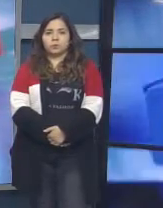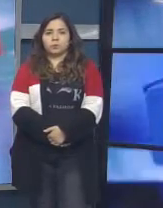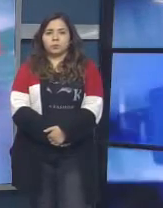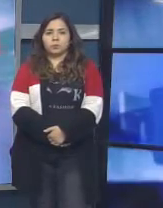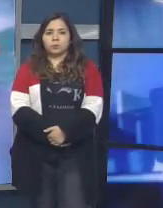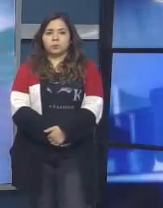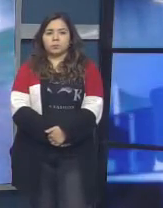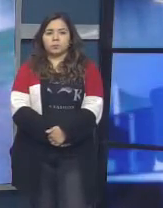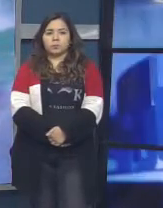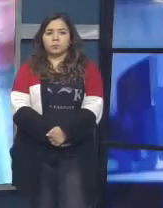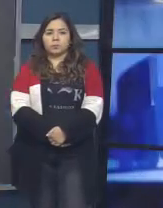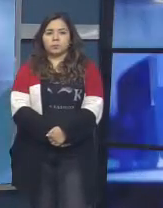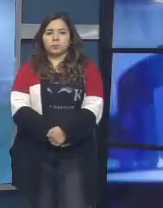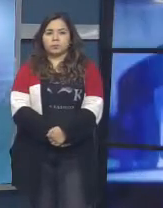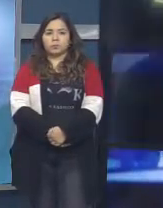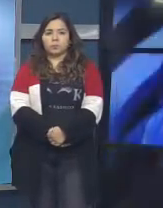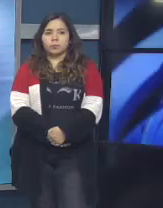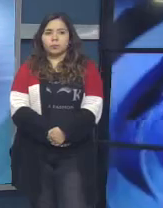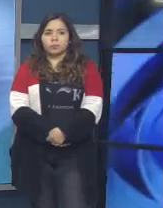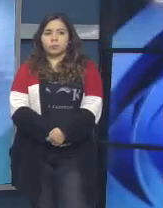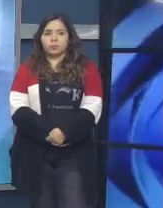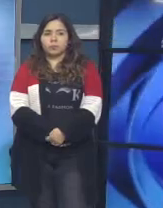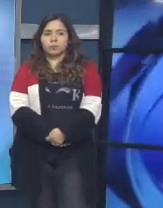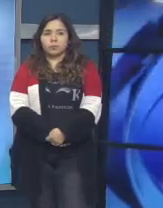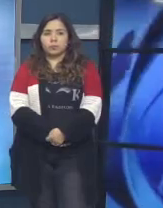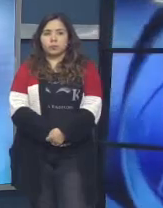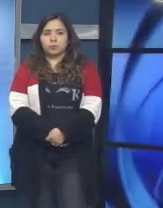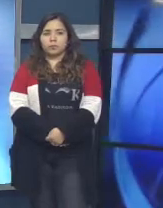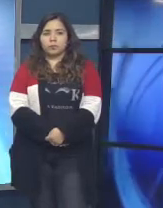tiene dónde alojarse en esos destinos.